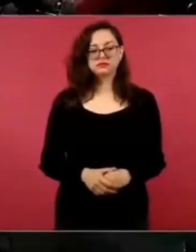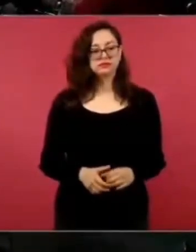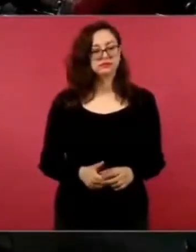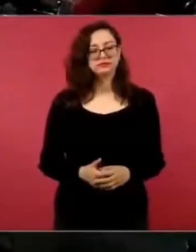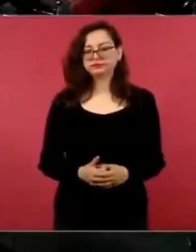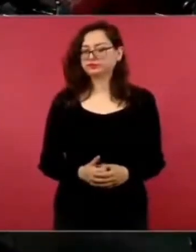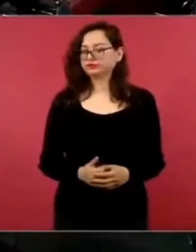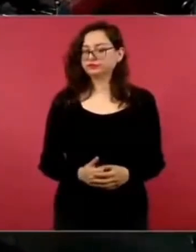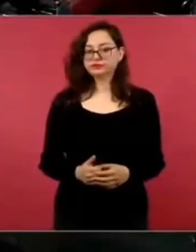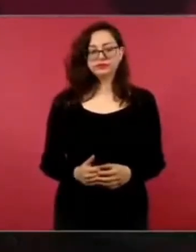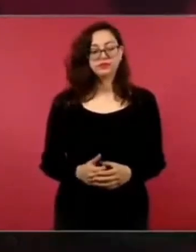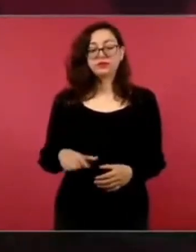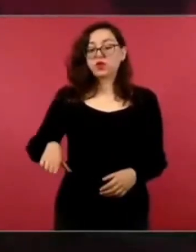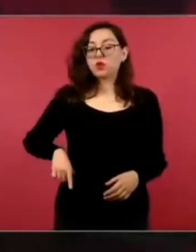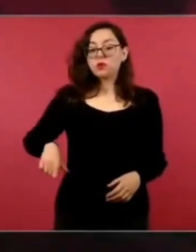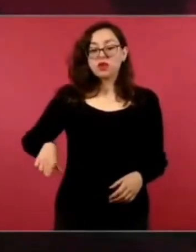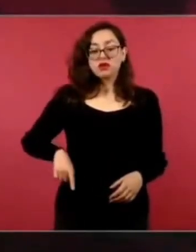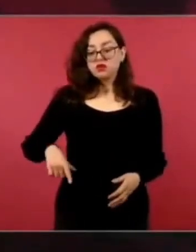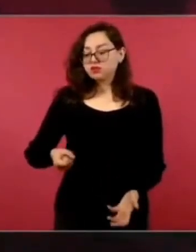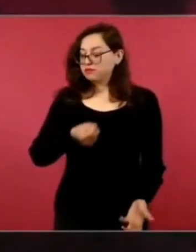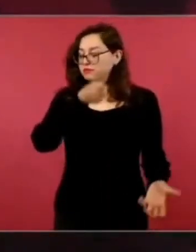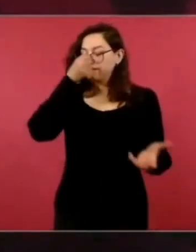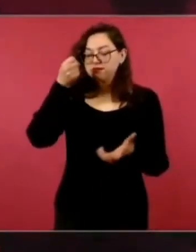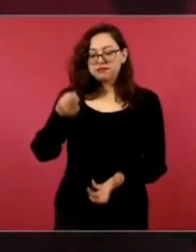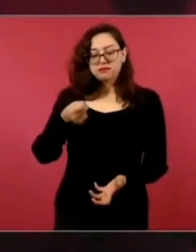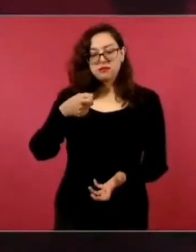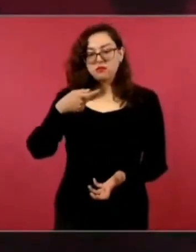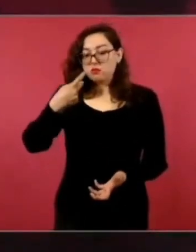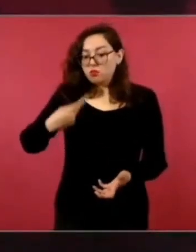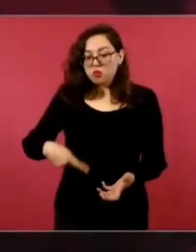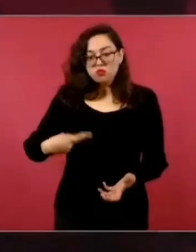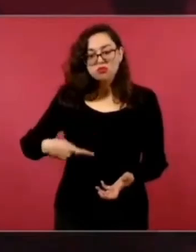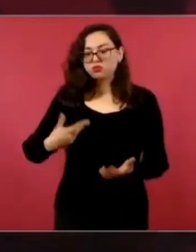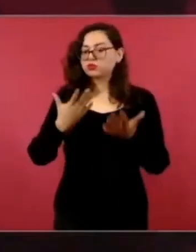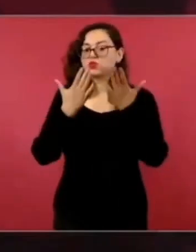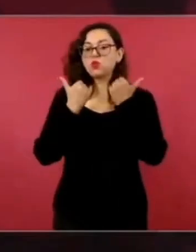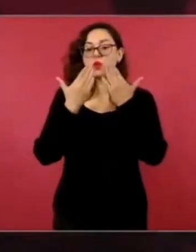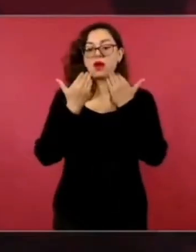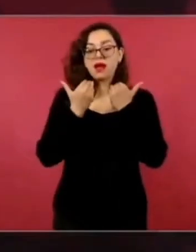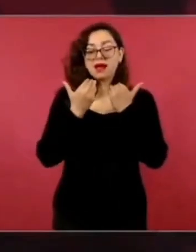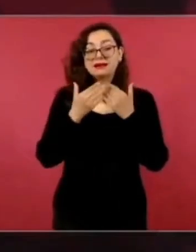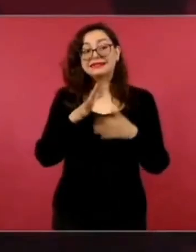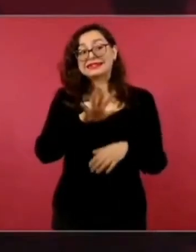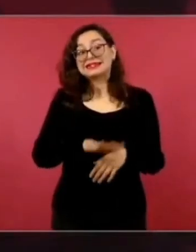No, el presupuesto es público y tenemos la obligación de cuidarlo.